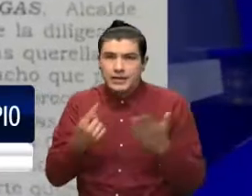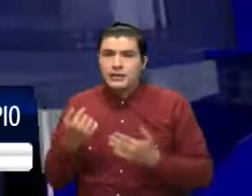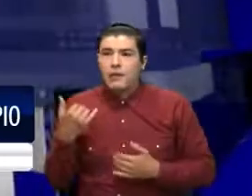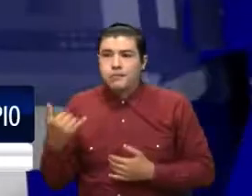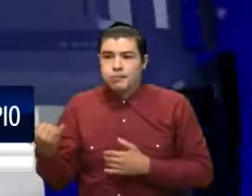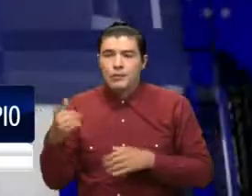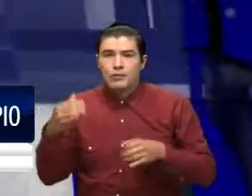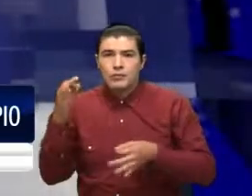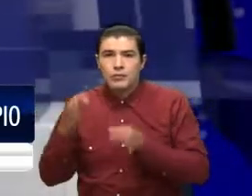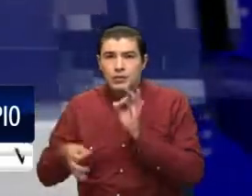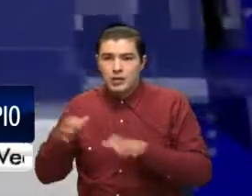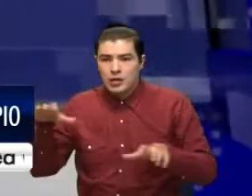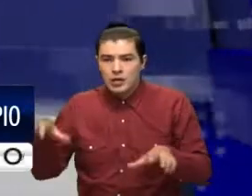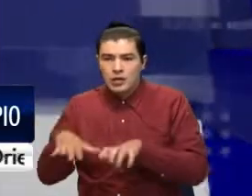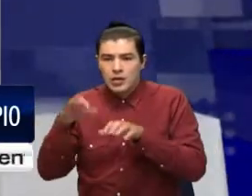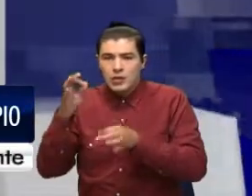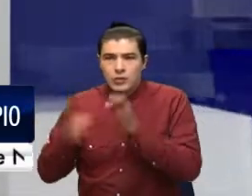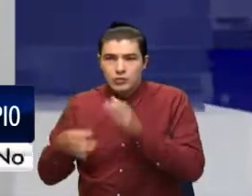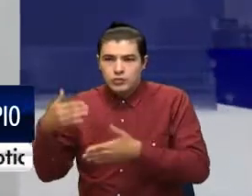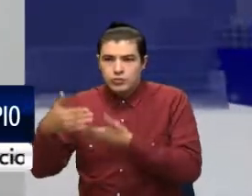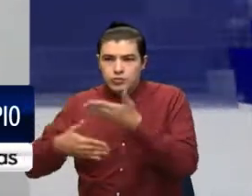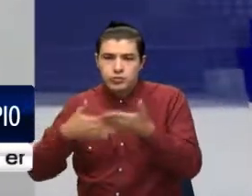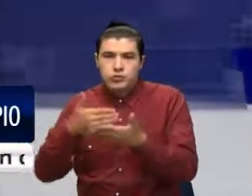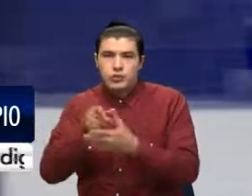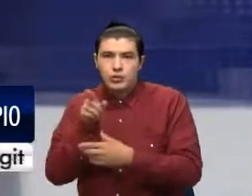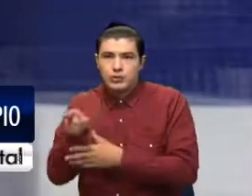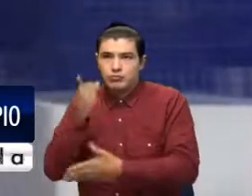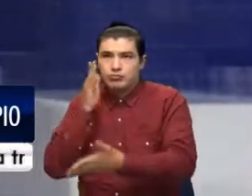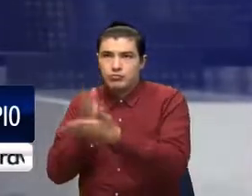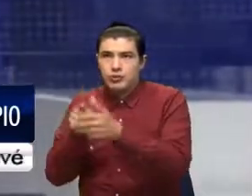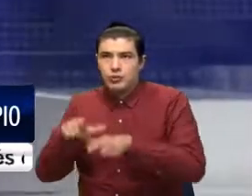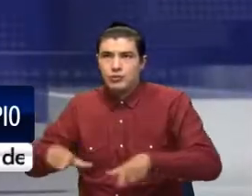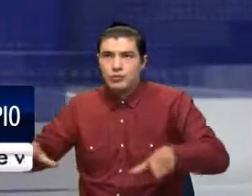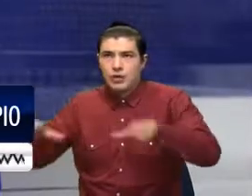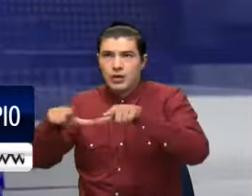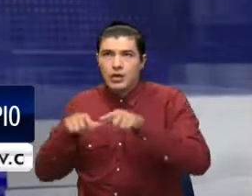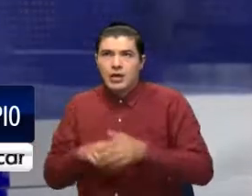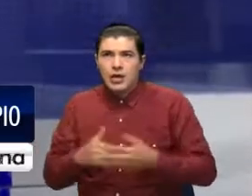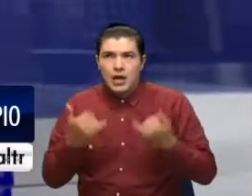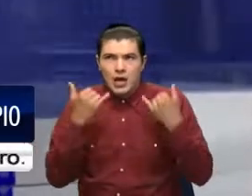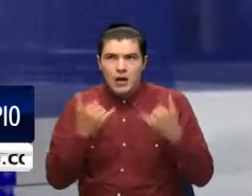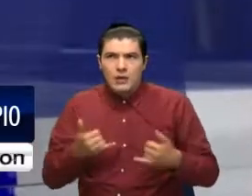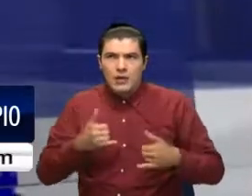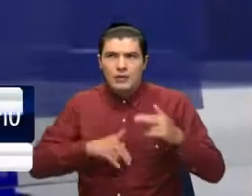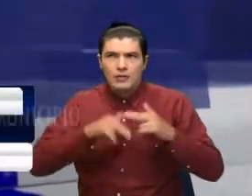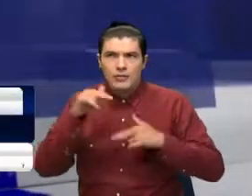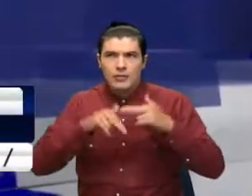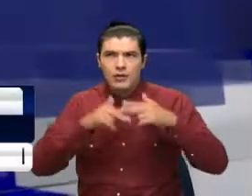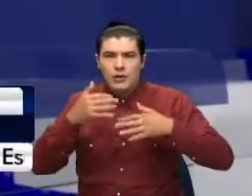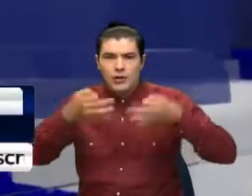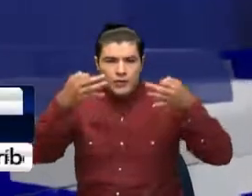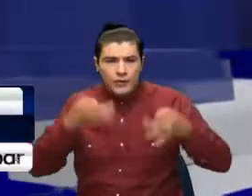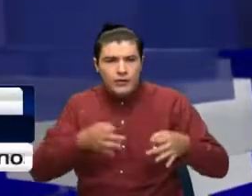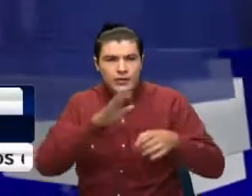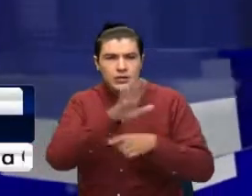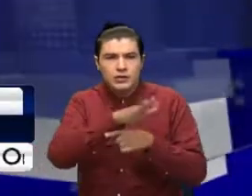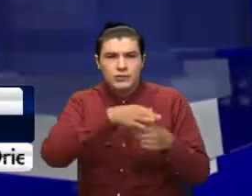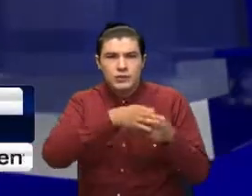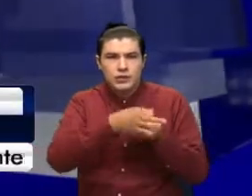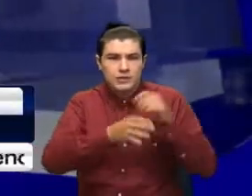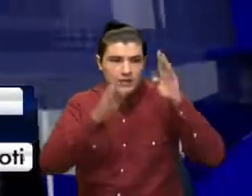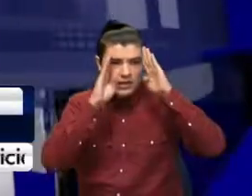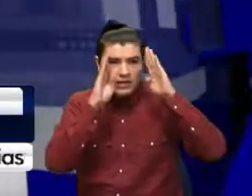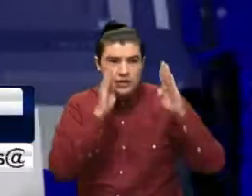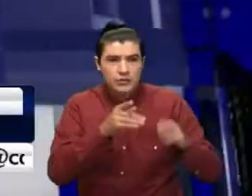una acción jurídica que se viene adelantando contra ese lote. Con la maquinaria oficial del municipio, la cual ha venido